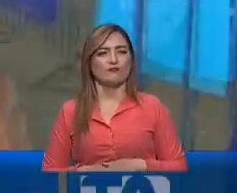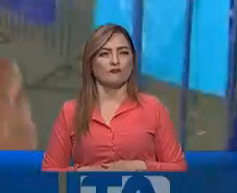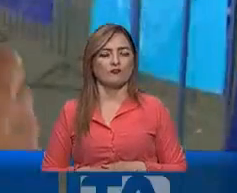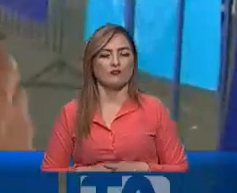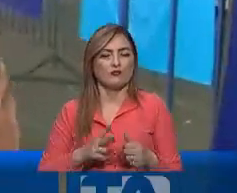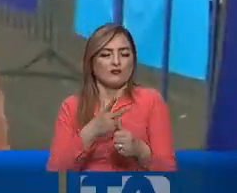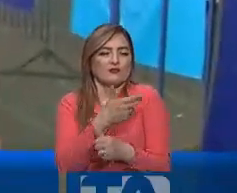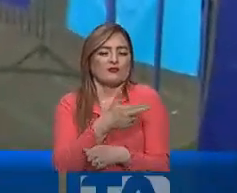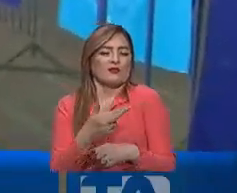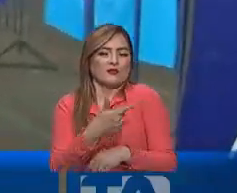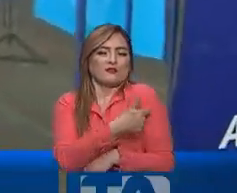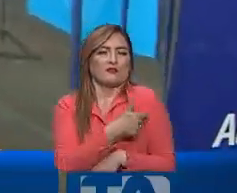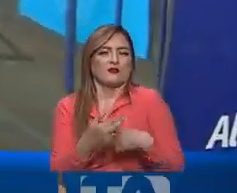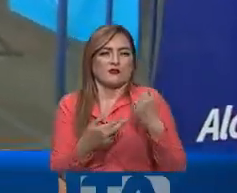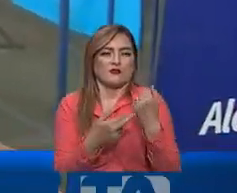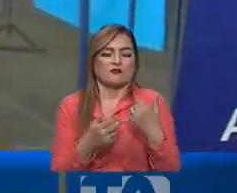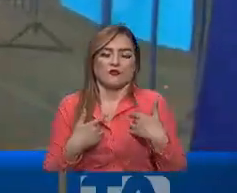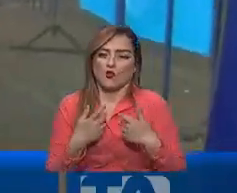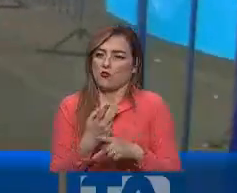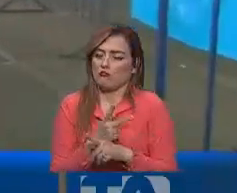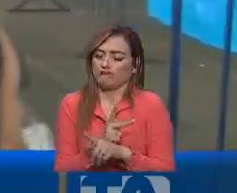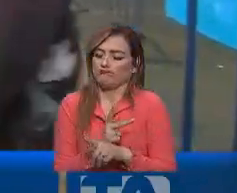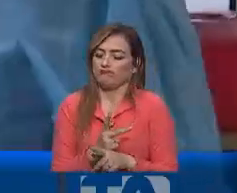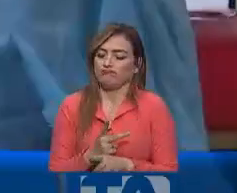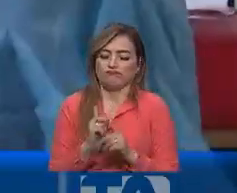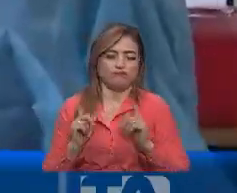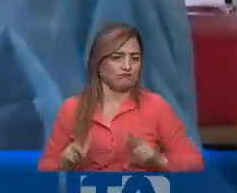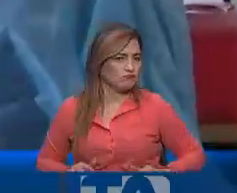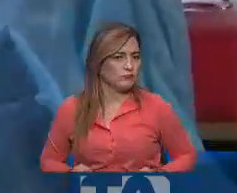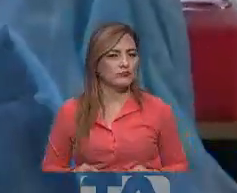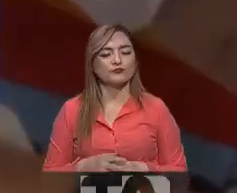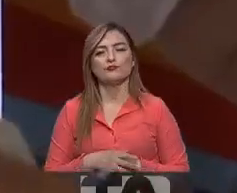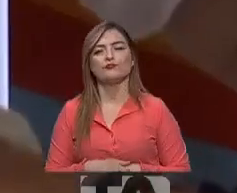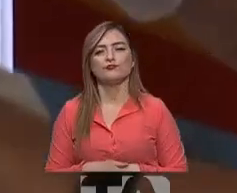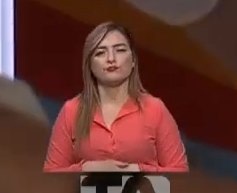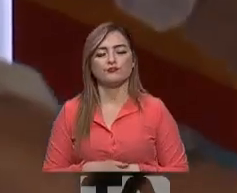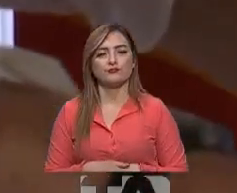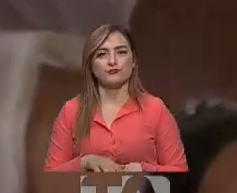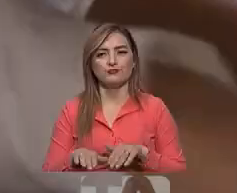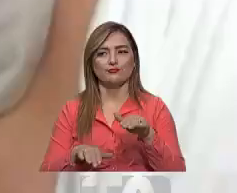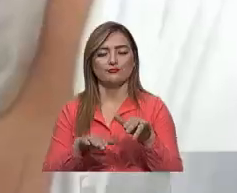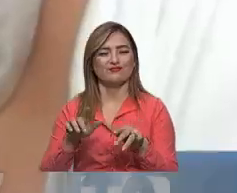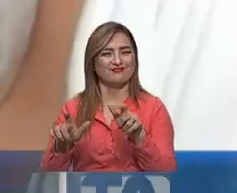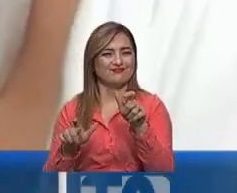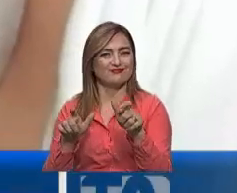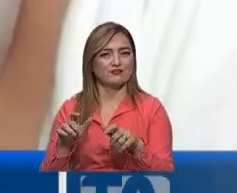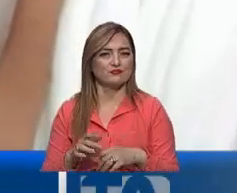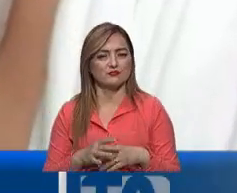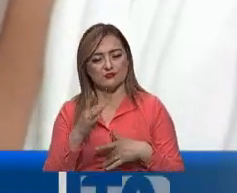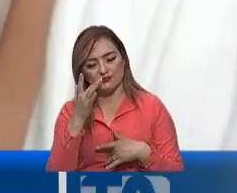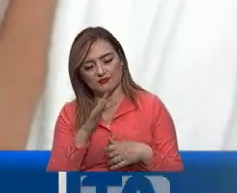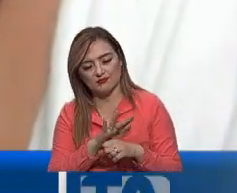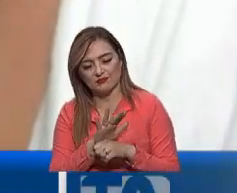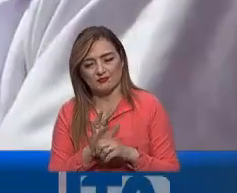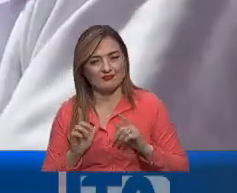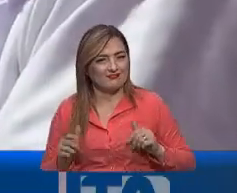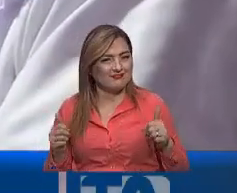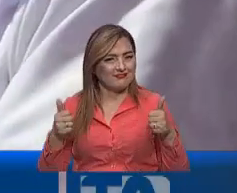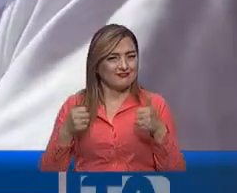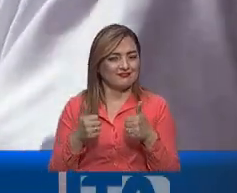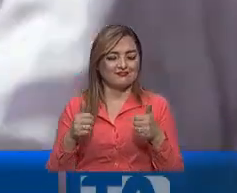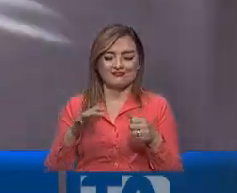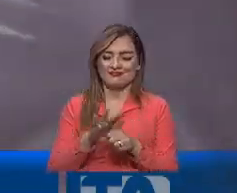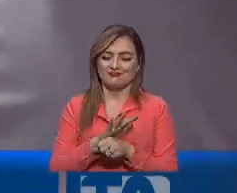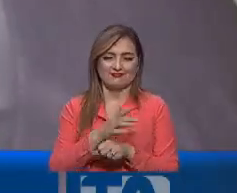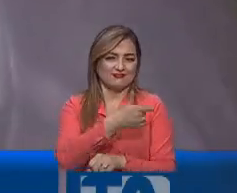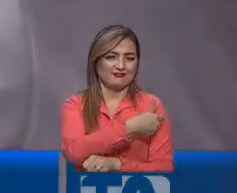refuerzo. Ajá. Bueno, más que el esquema para precautelar mi salud. Por lo que también hacen un llamado a quienes ya superaron la enfermedad para